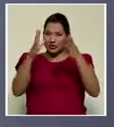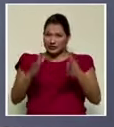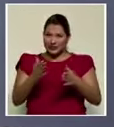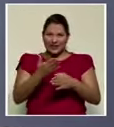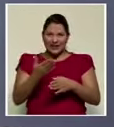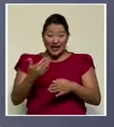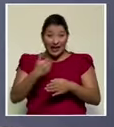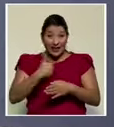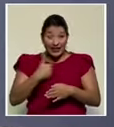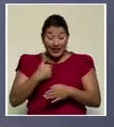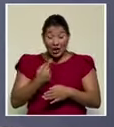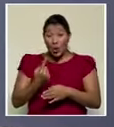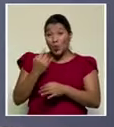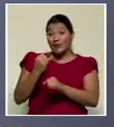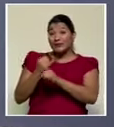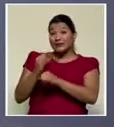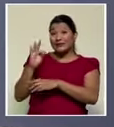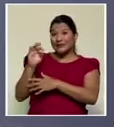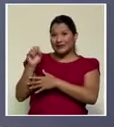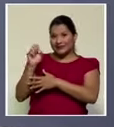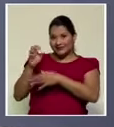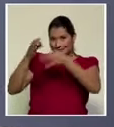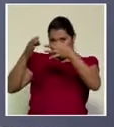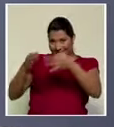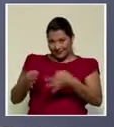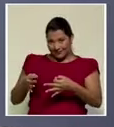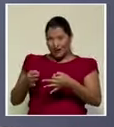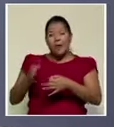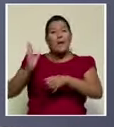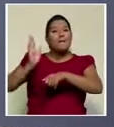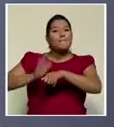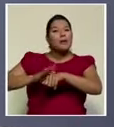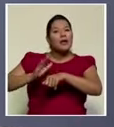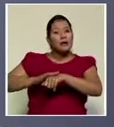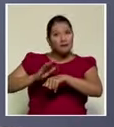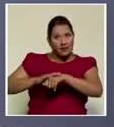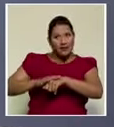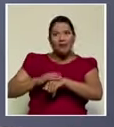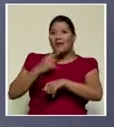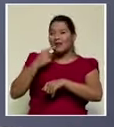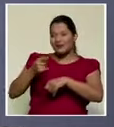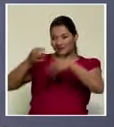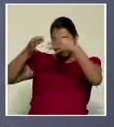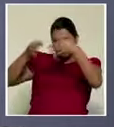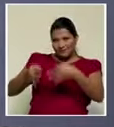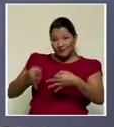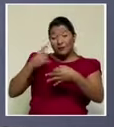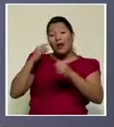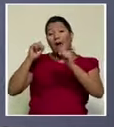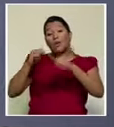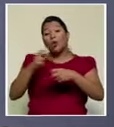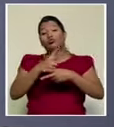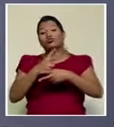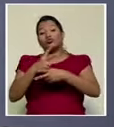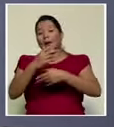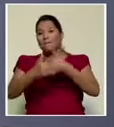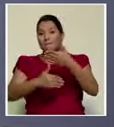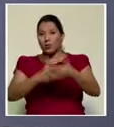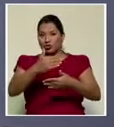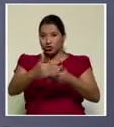un organismo electoral, permítanme la inmodestia de lujo para arbitrar el proceso